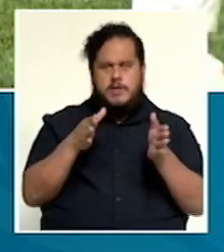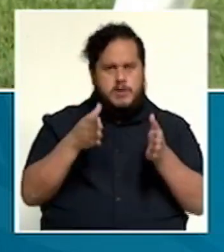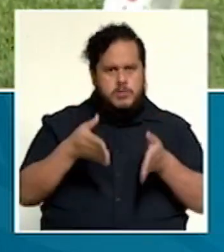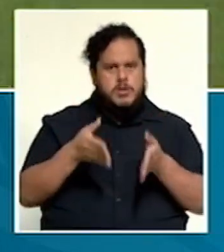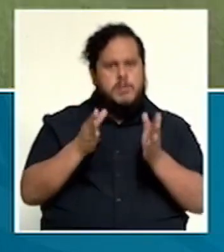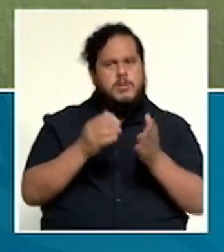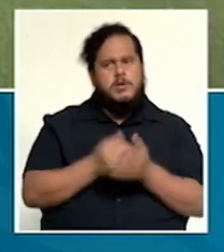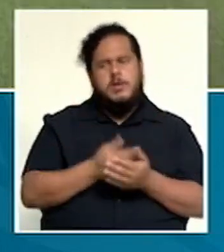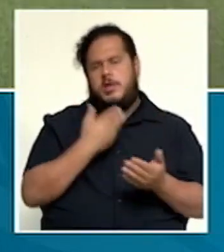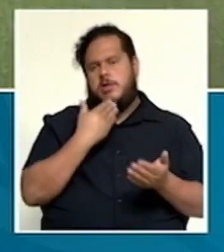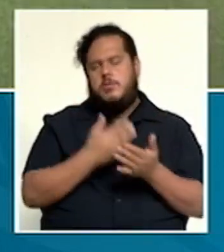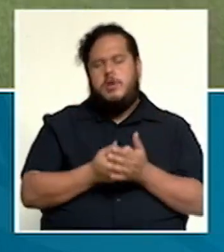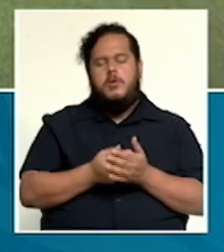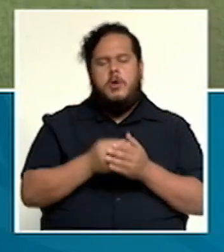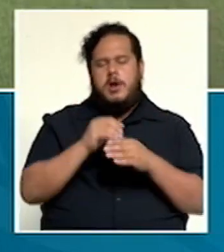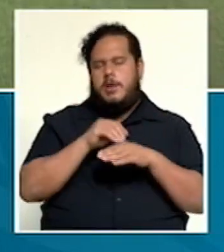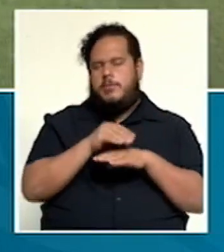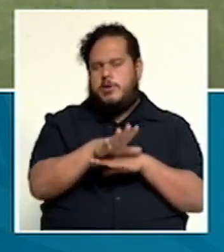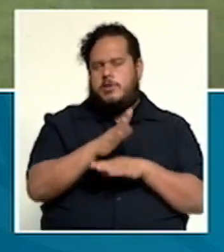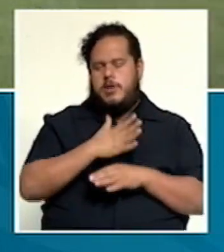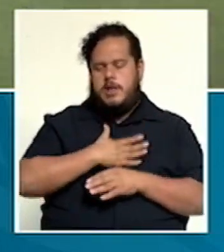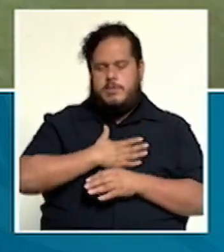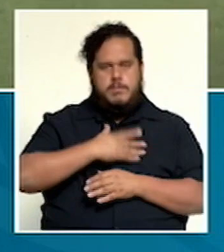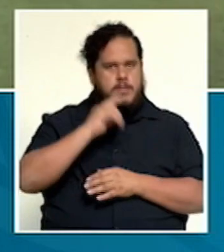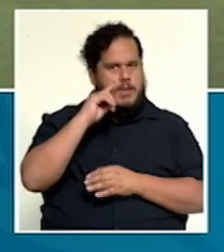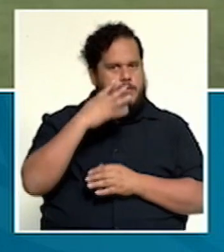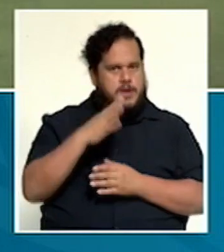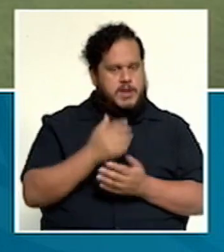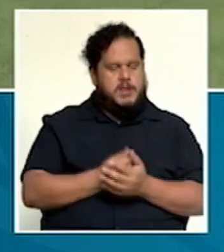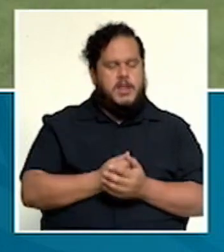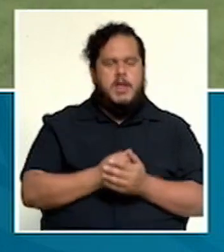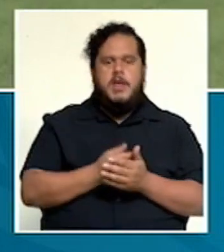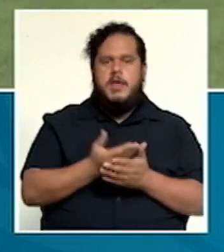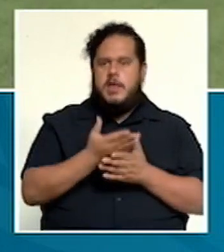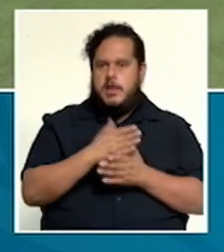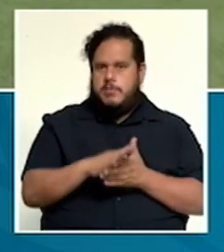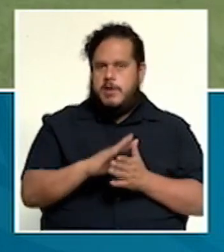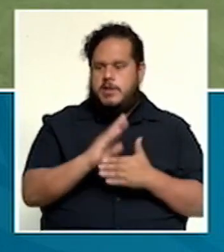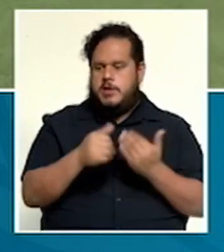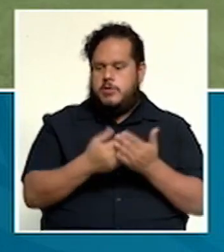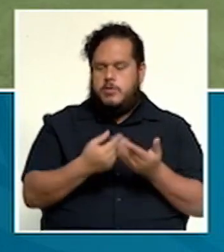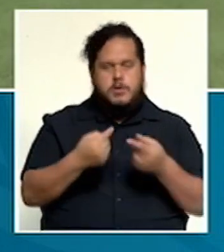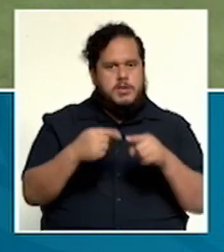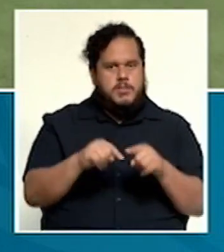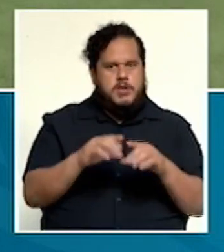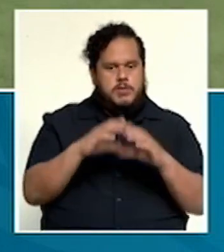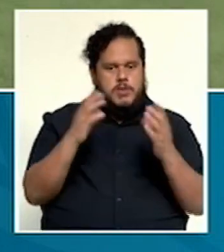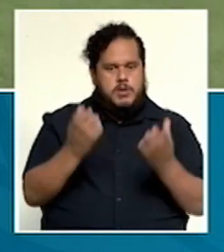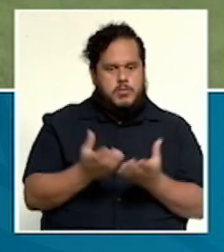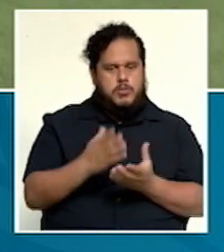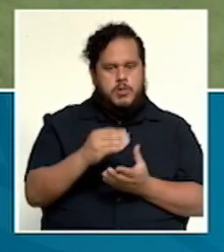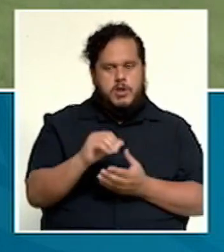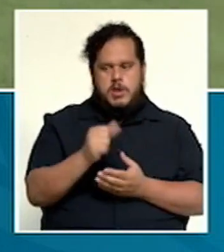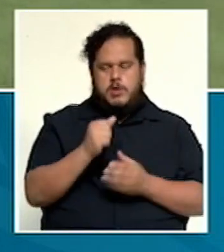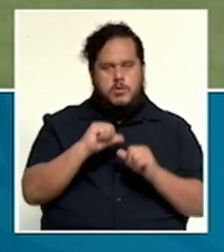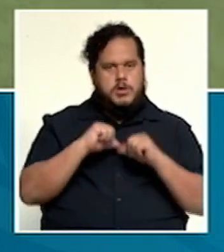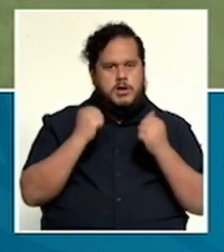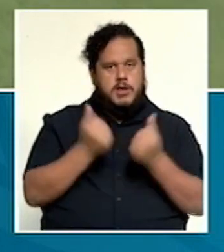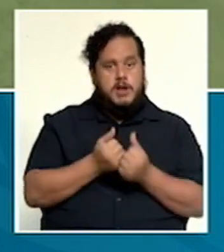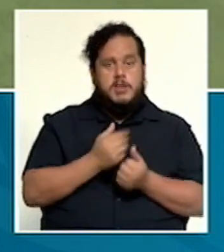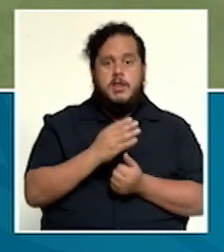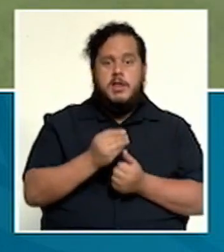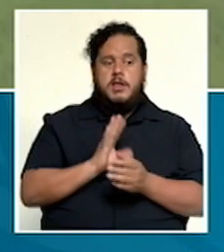bueno, la proyección me parece que es parte de lo que está pasando en el mundo también en otras áreas y